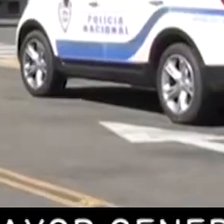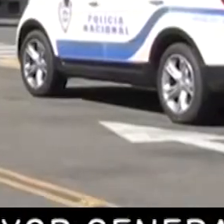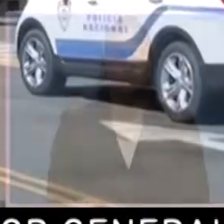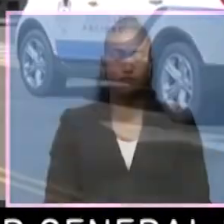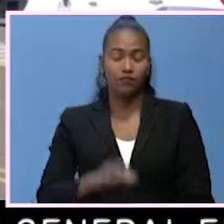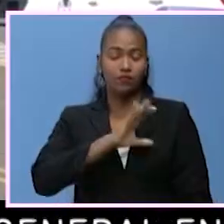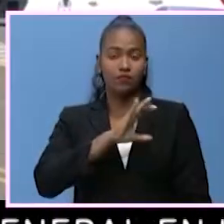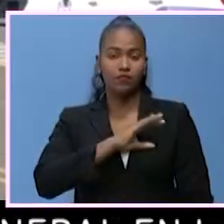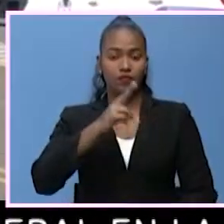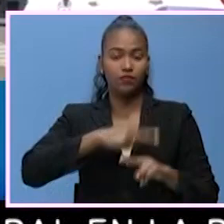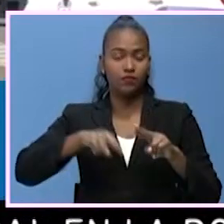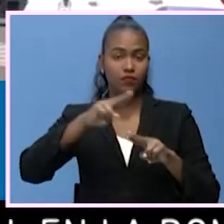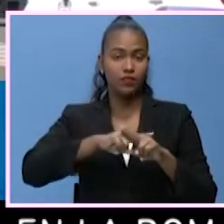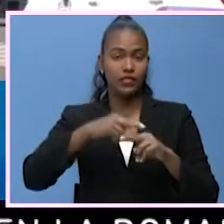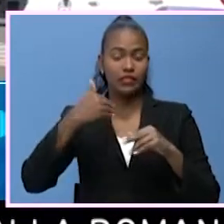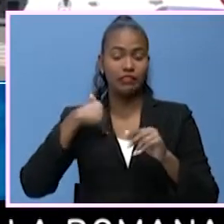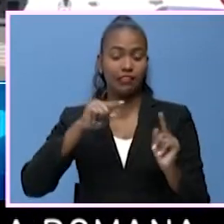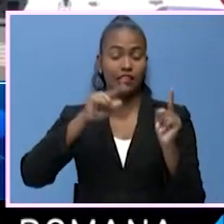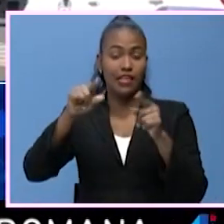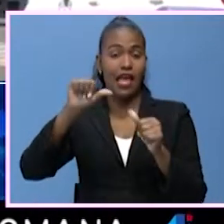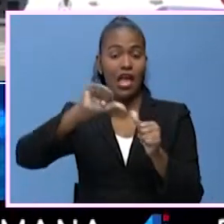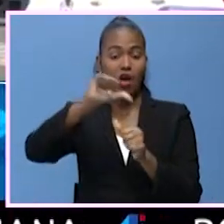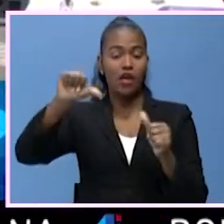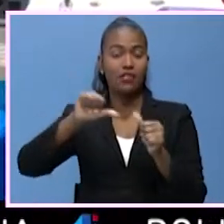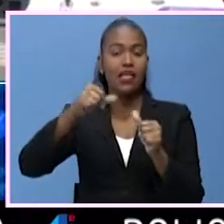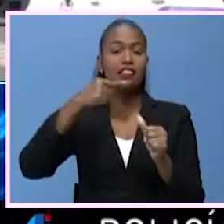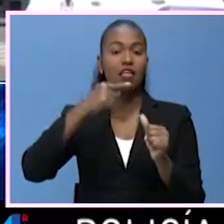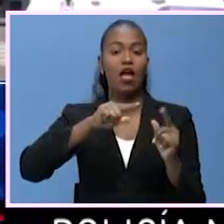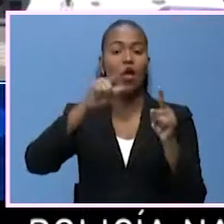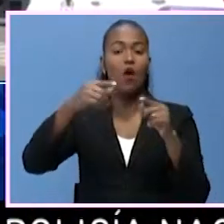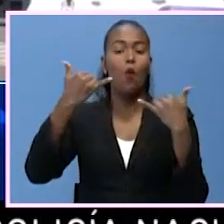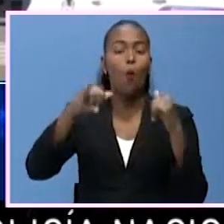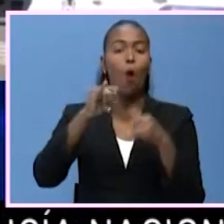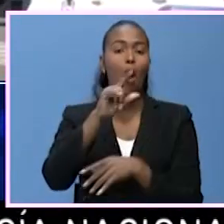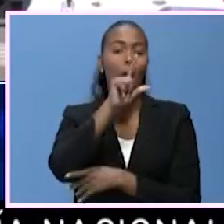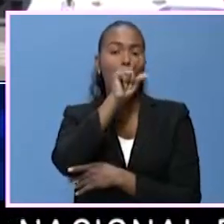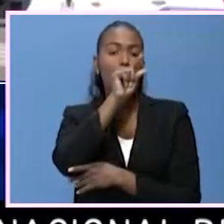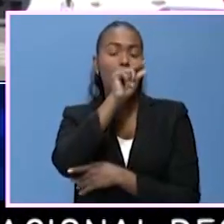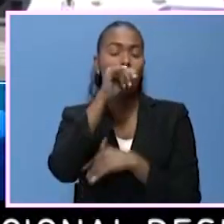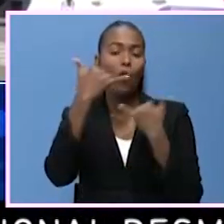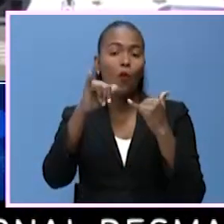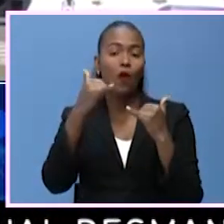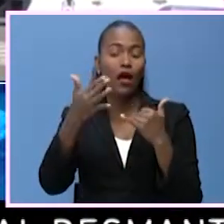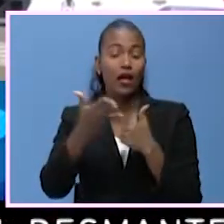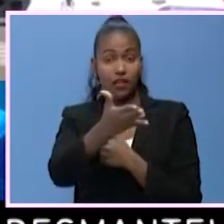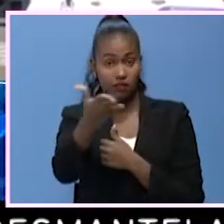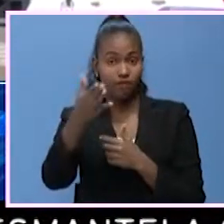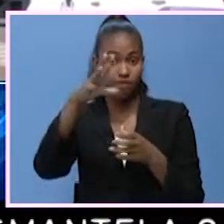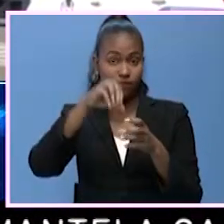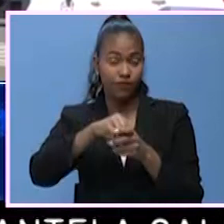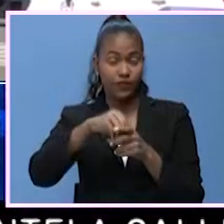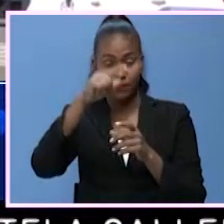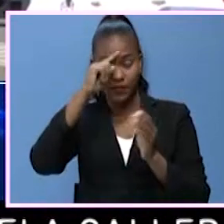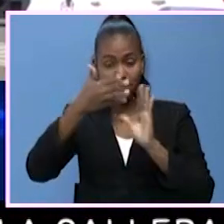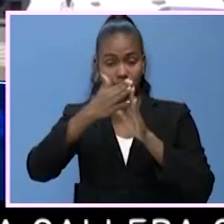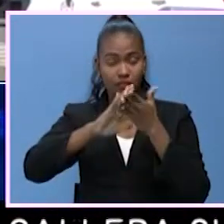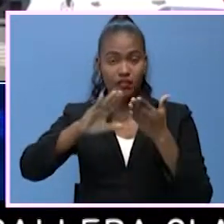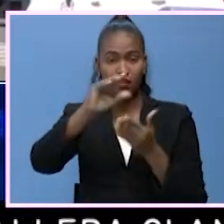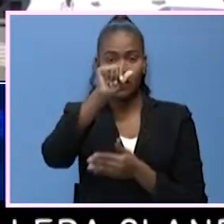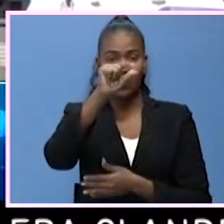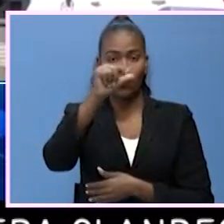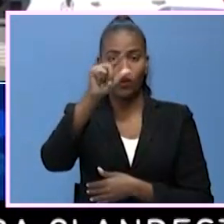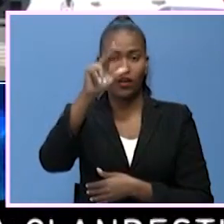La Policía Nacional con asiento en Azua informó que desmanteló una gallera que funcionaba de manera clandestina en la comunidad de La